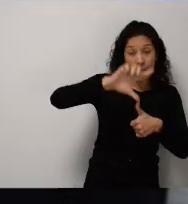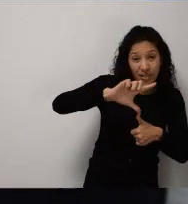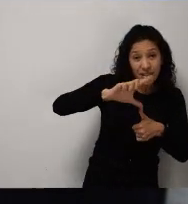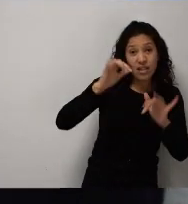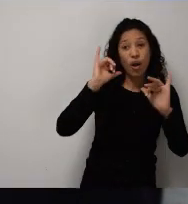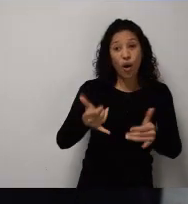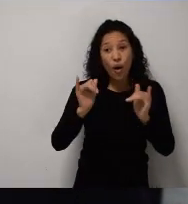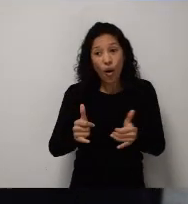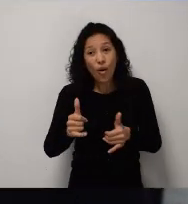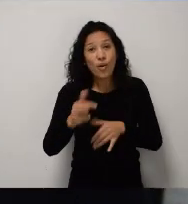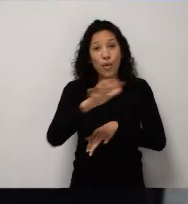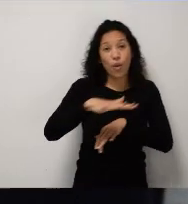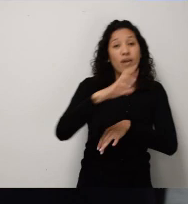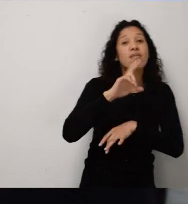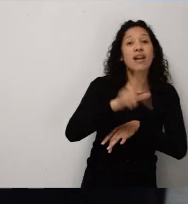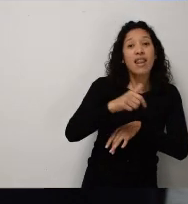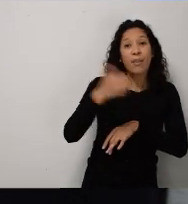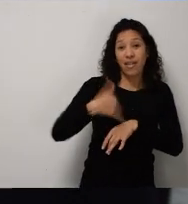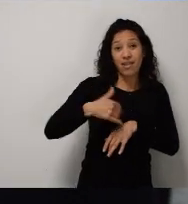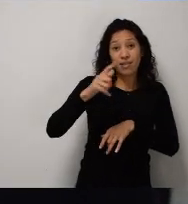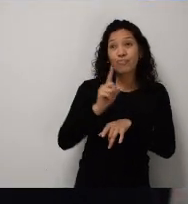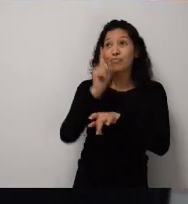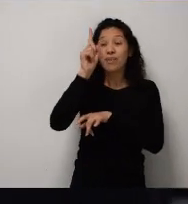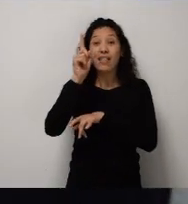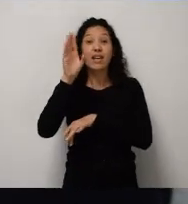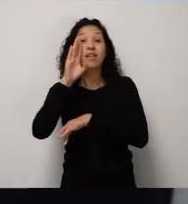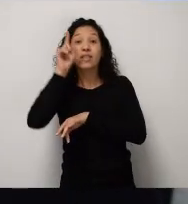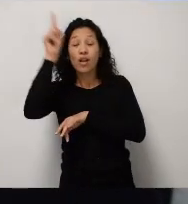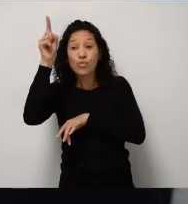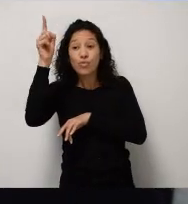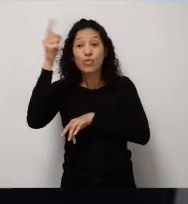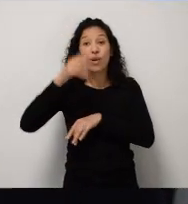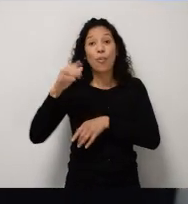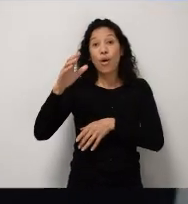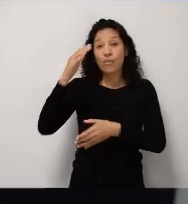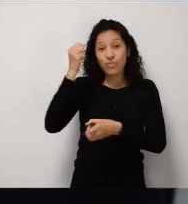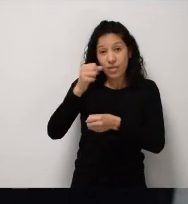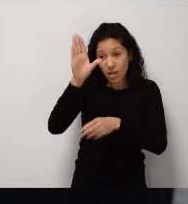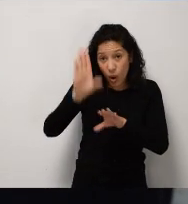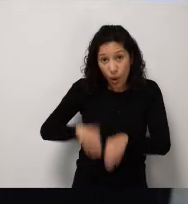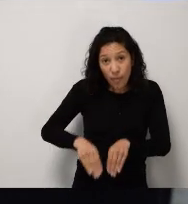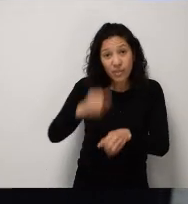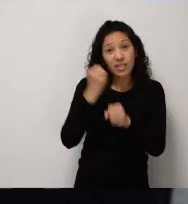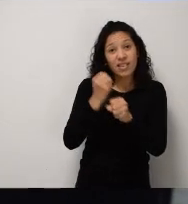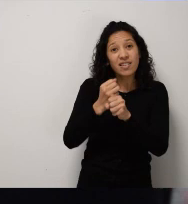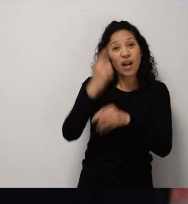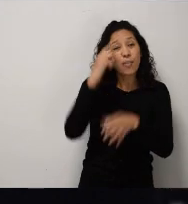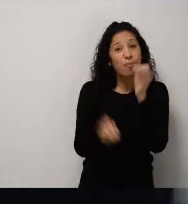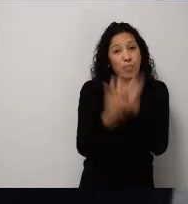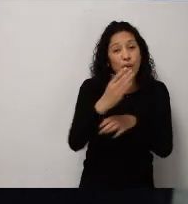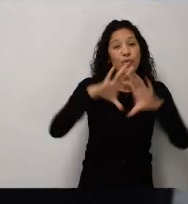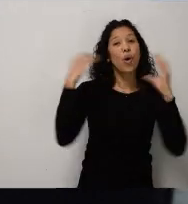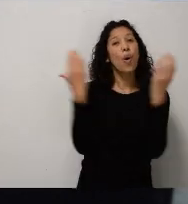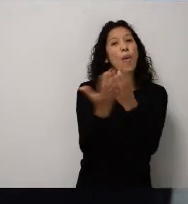América Latina, trabajamos desde La Plata, Argentina, hasta Washington DC, en Estados Unidos, en toda la región, innovando para